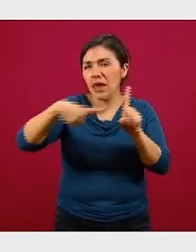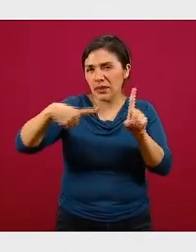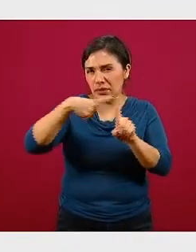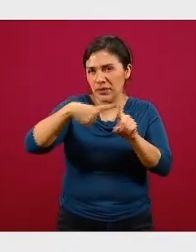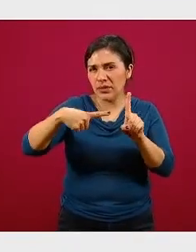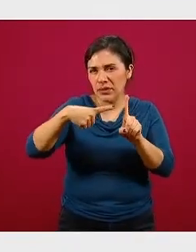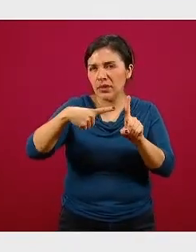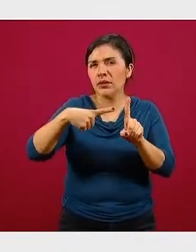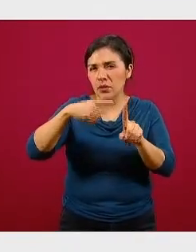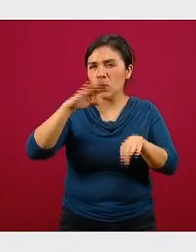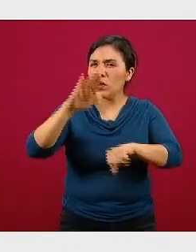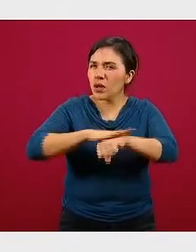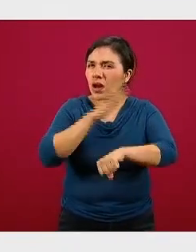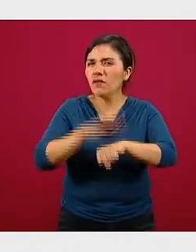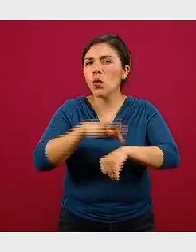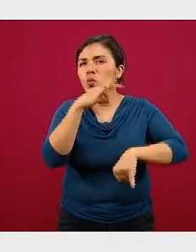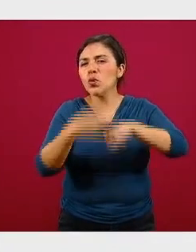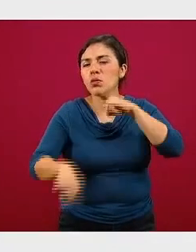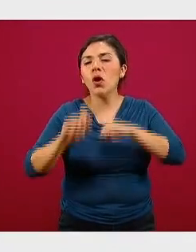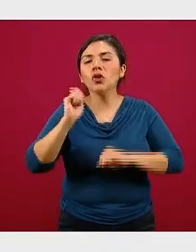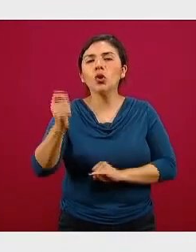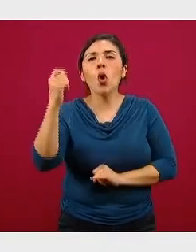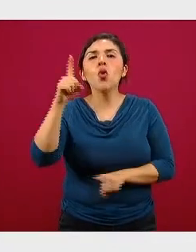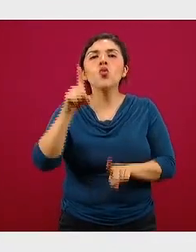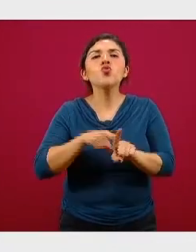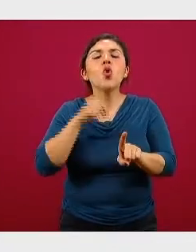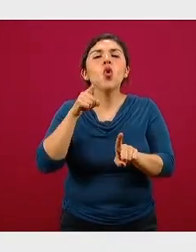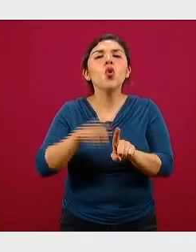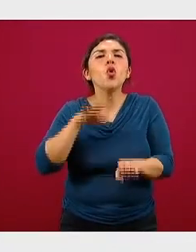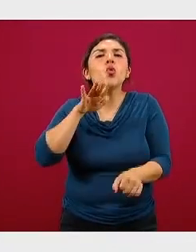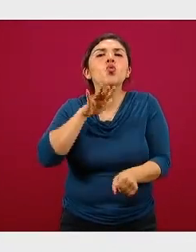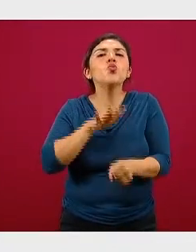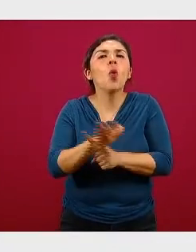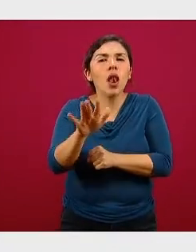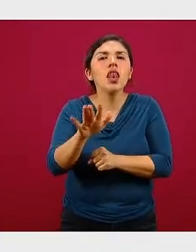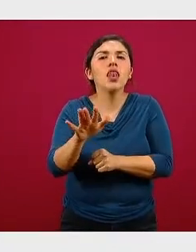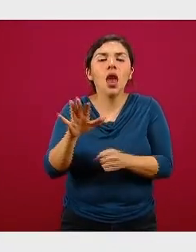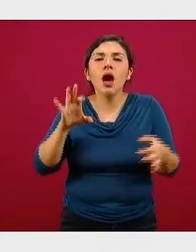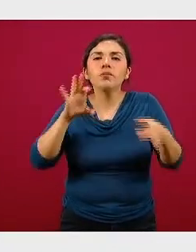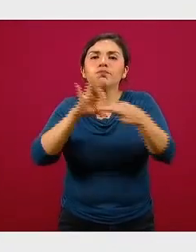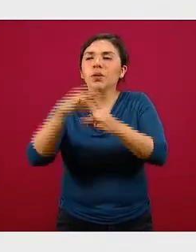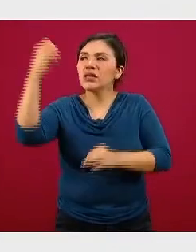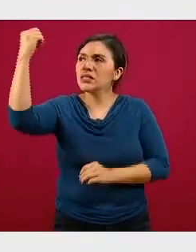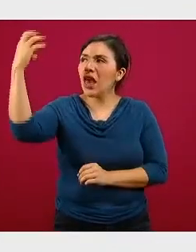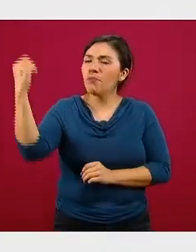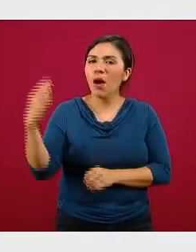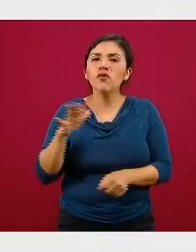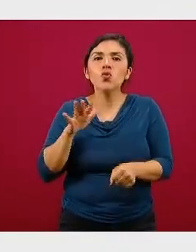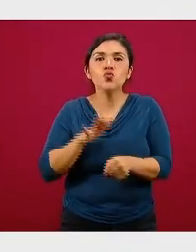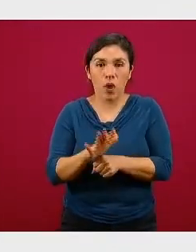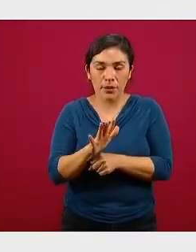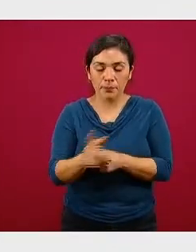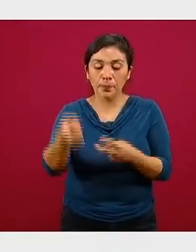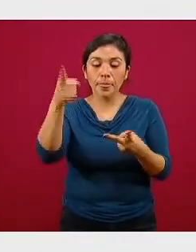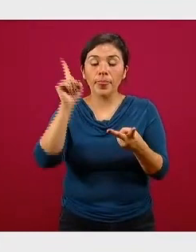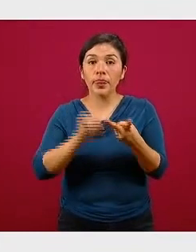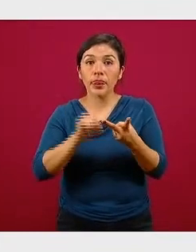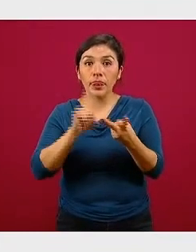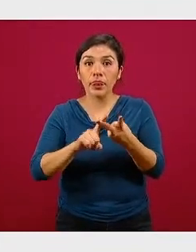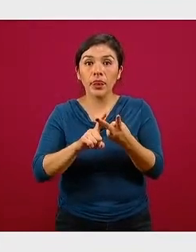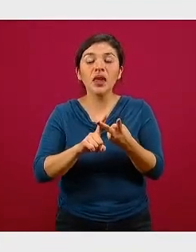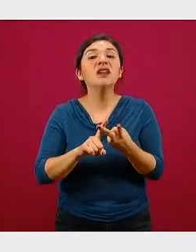la calificación que da el color del semáforo de cada estado. Tenemos